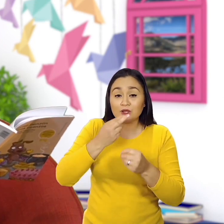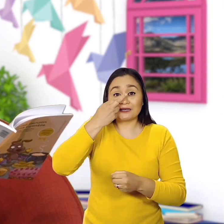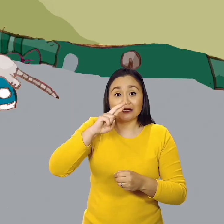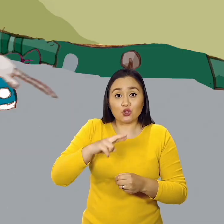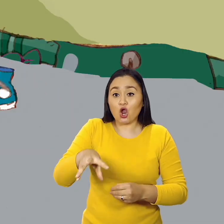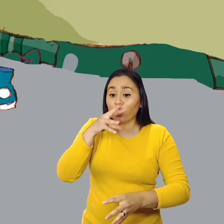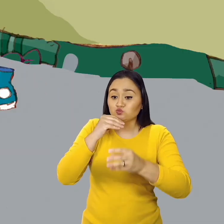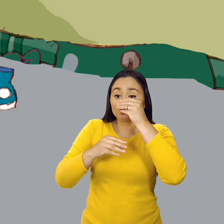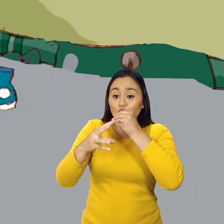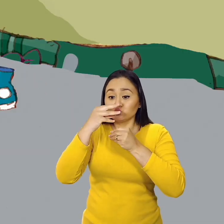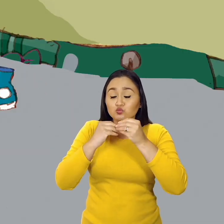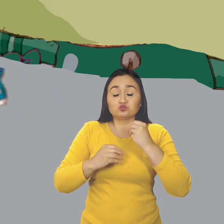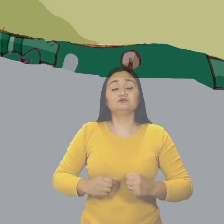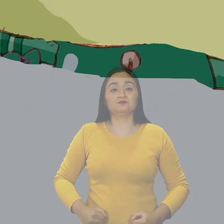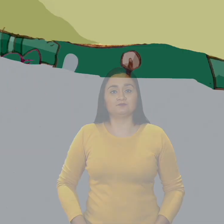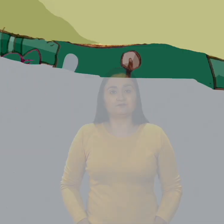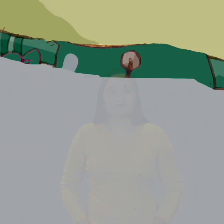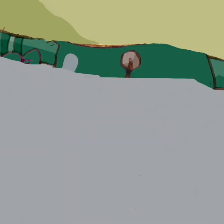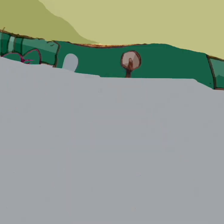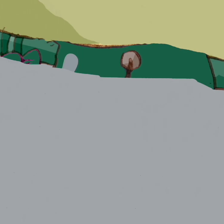ratón».